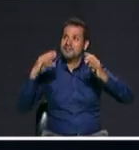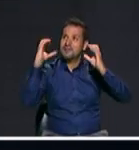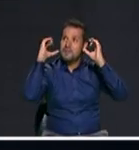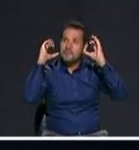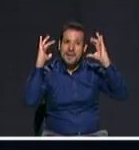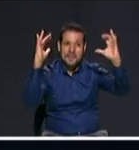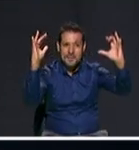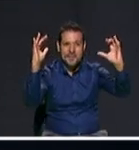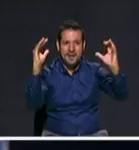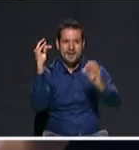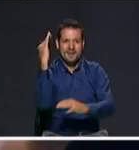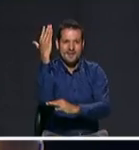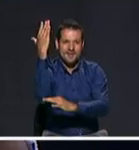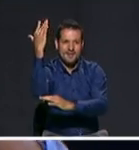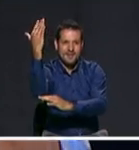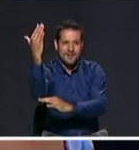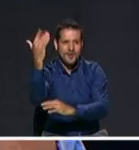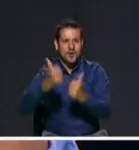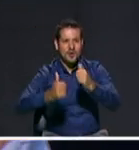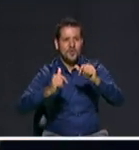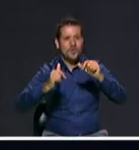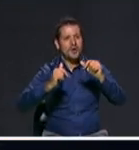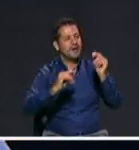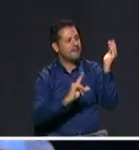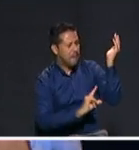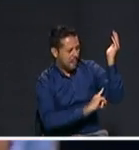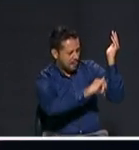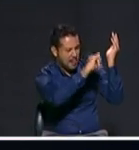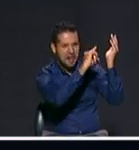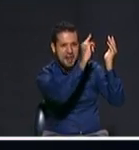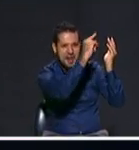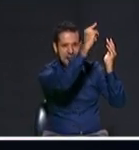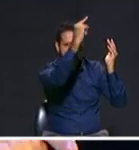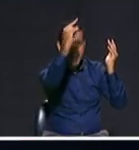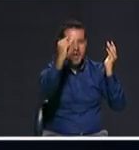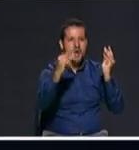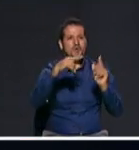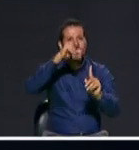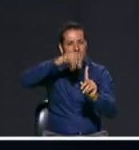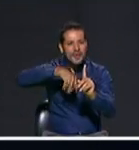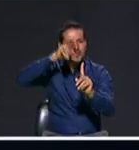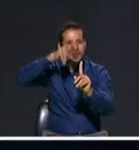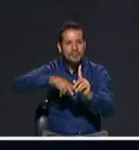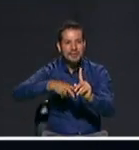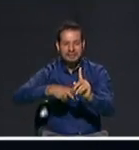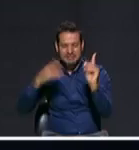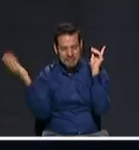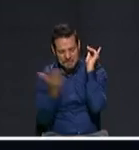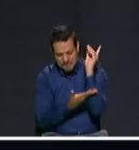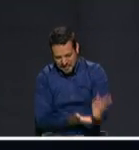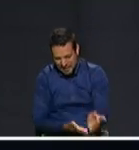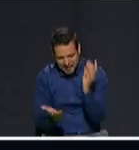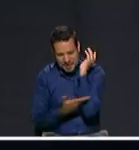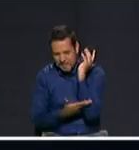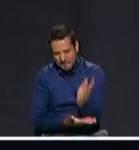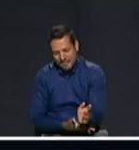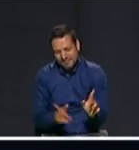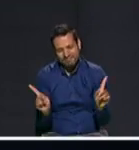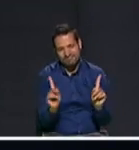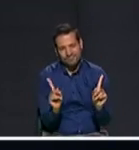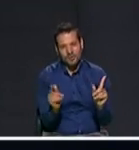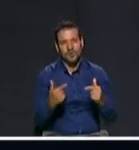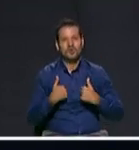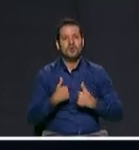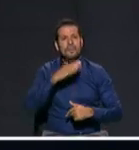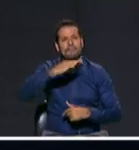para la ciudad y tampoco corredores verdes para que a la semana oa los dos meses los estemos tumbando como ocurrió pero además yo creo que medellín tiene que